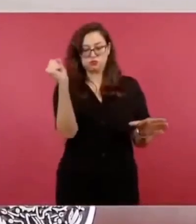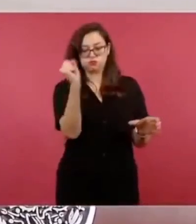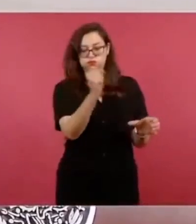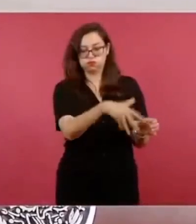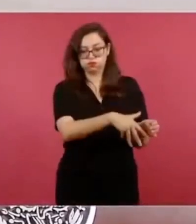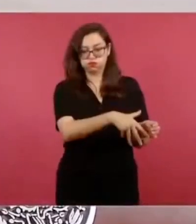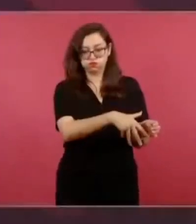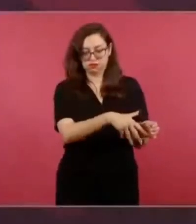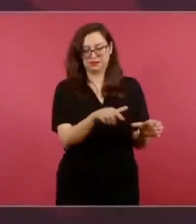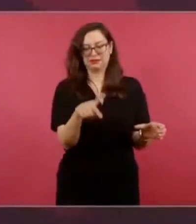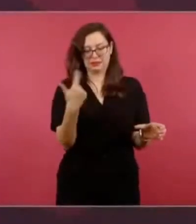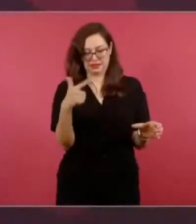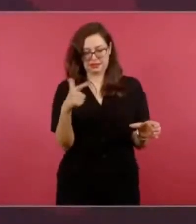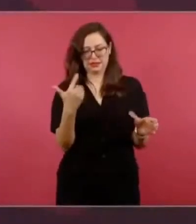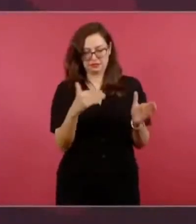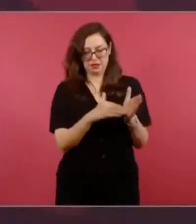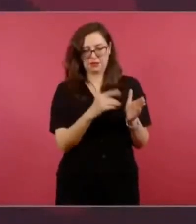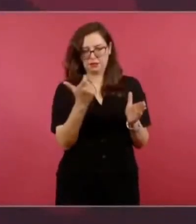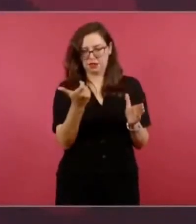13,000.